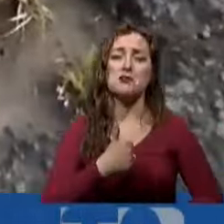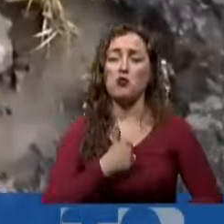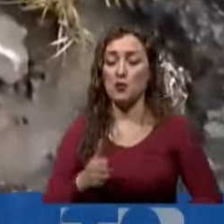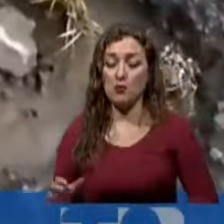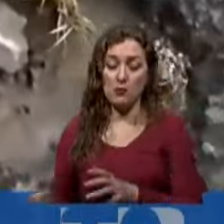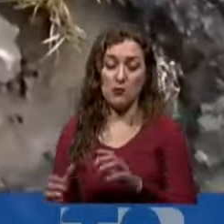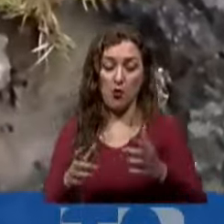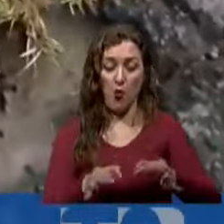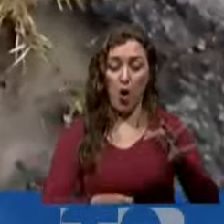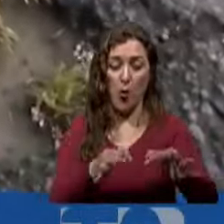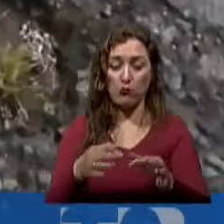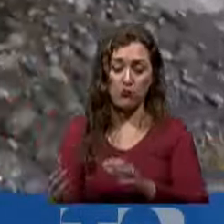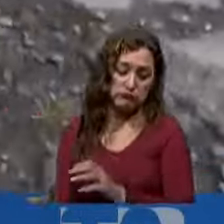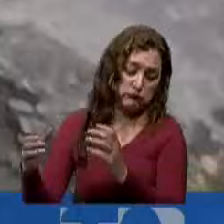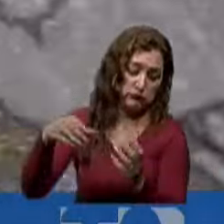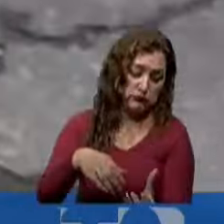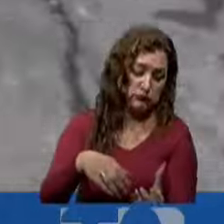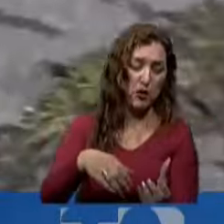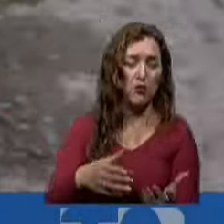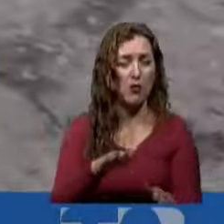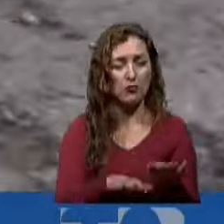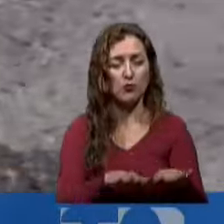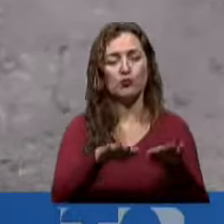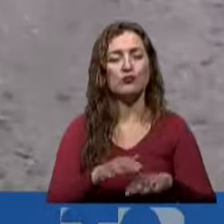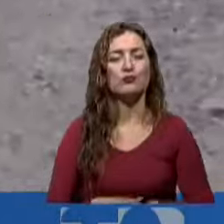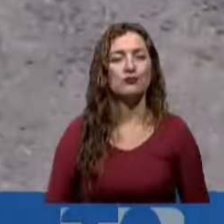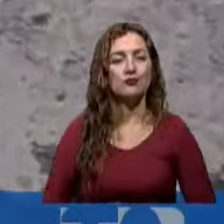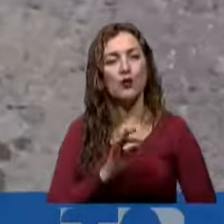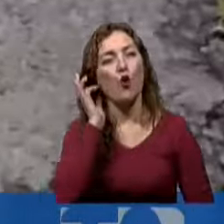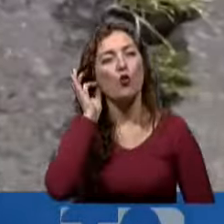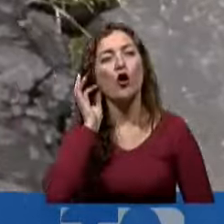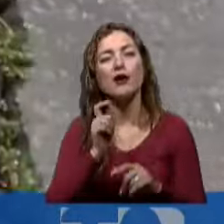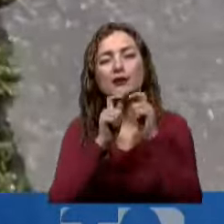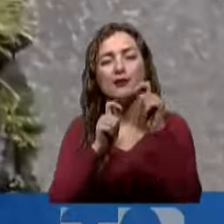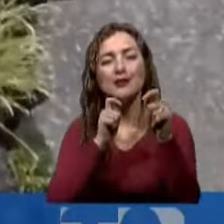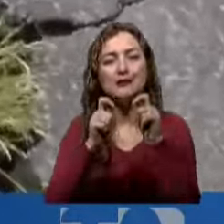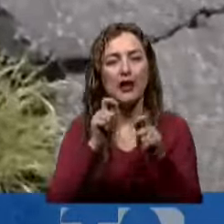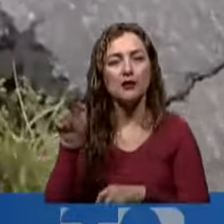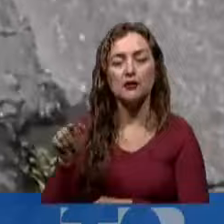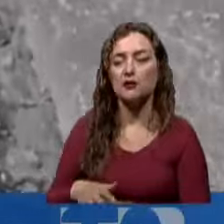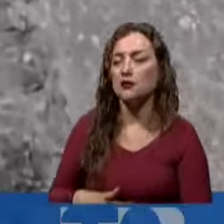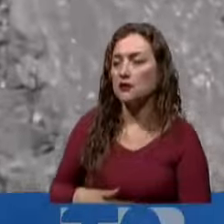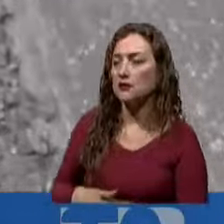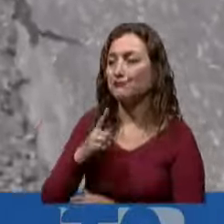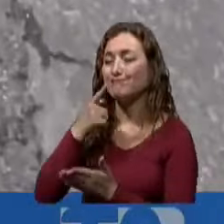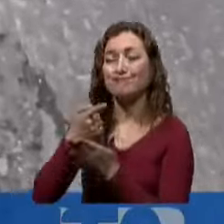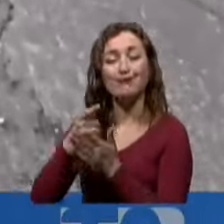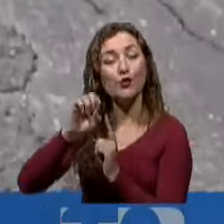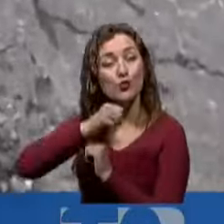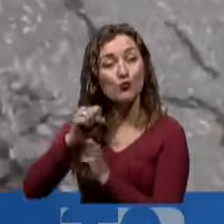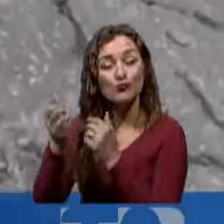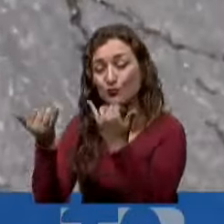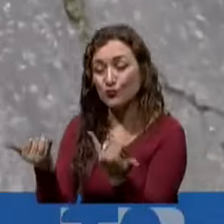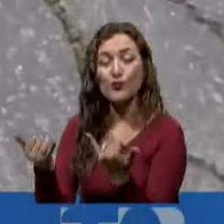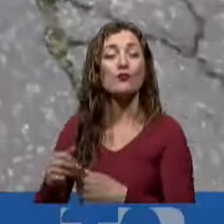con piedras para evitar que se haga más profundo. Sí, esa es la situación en la que nosotros estamos